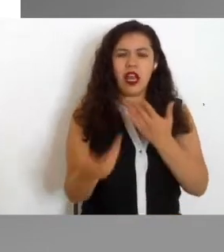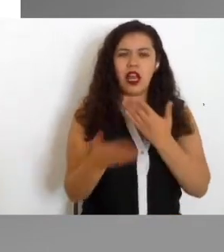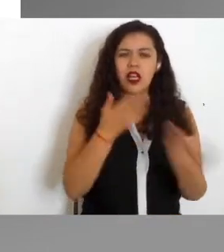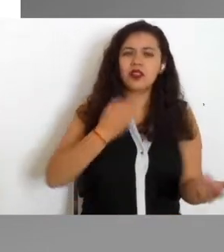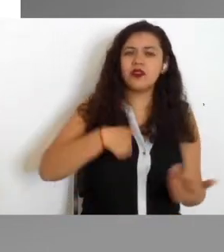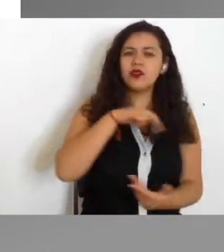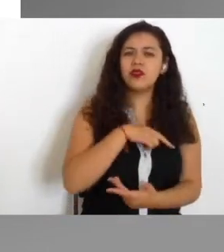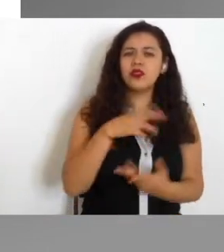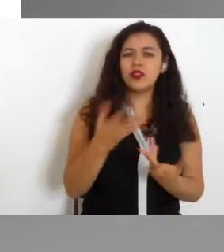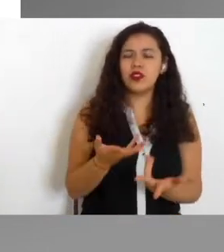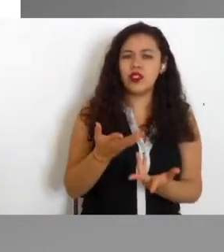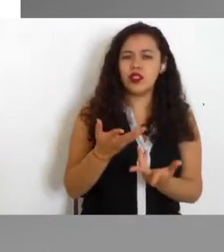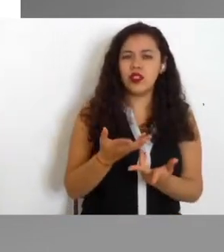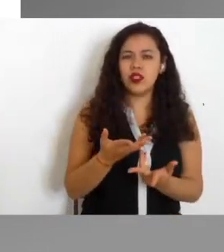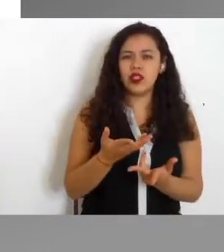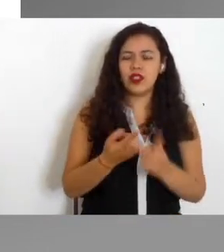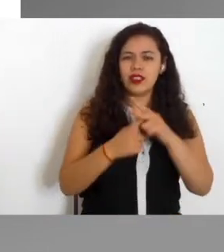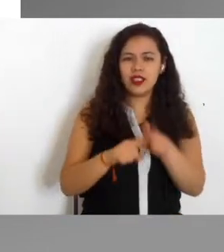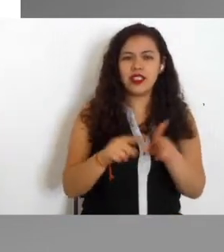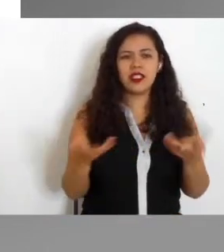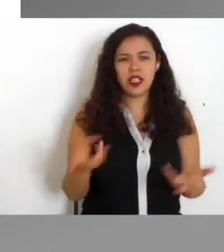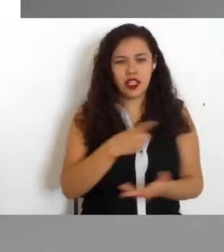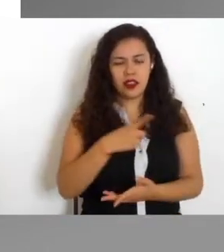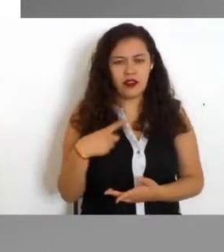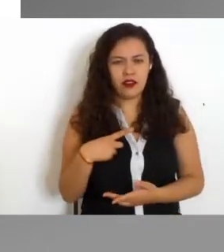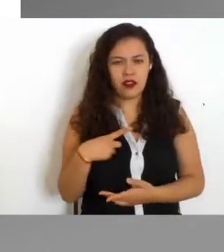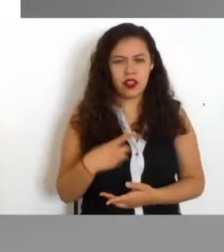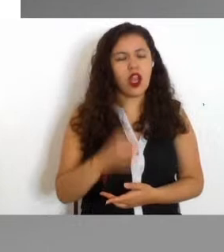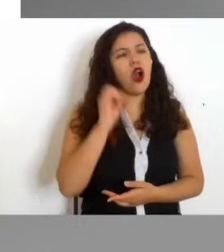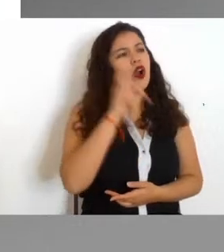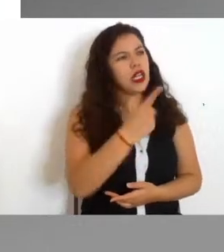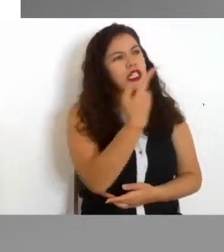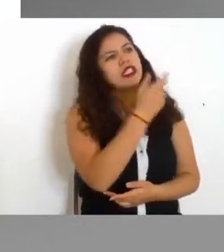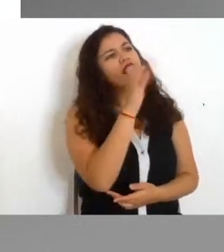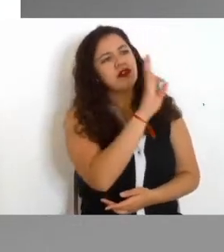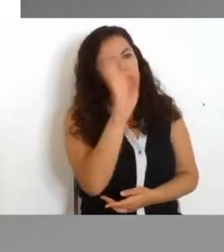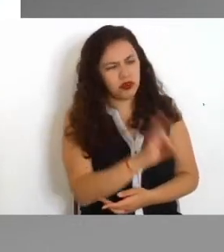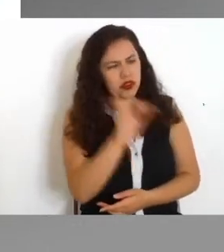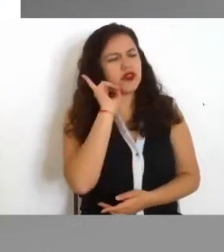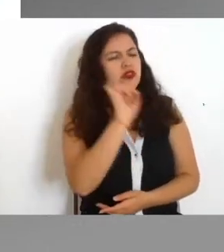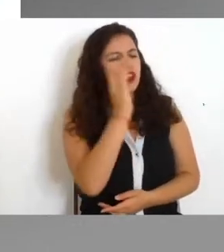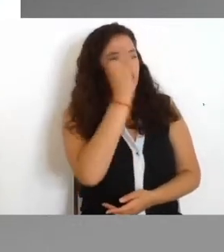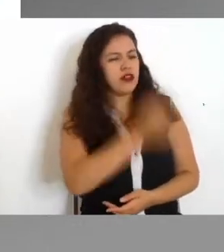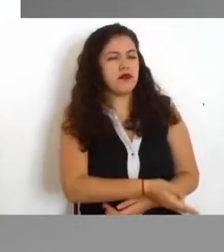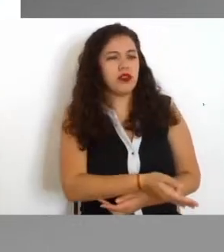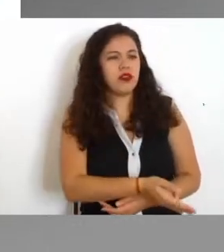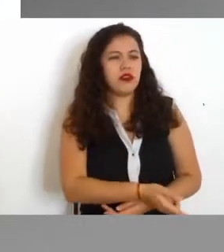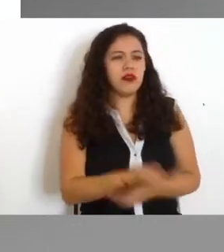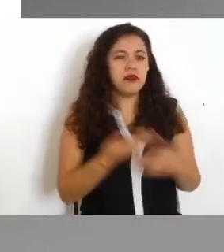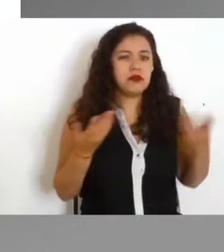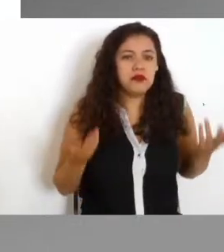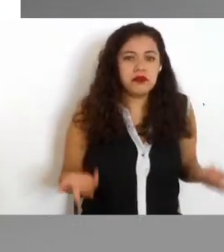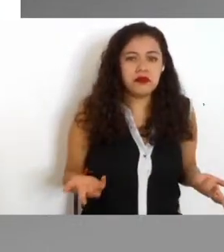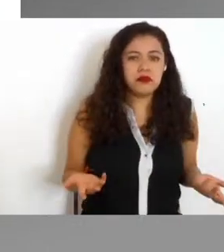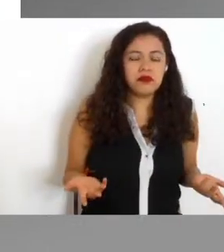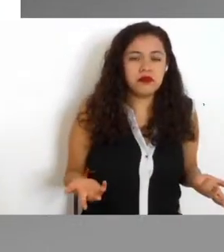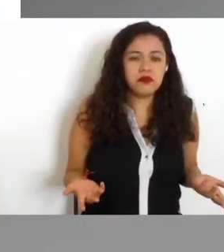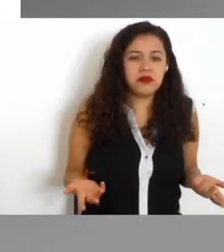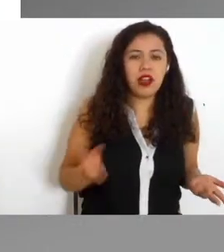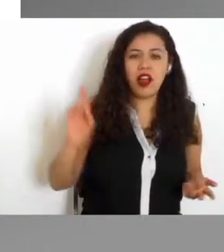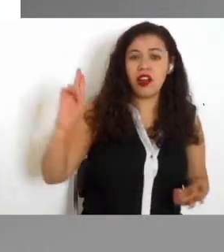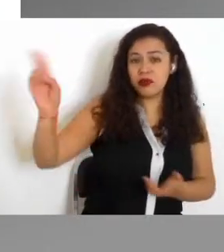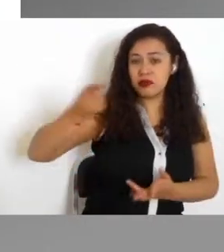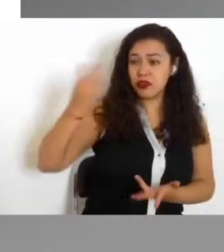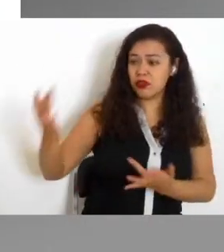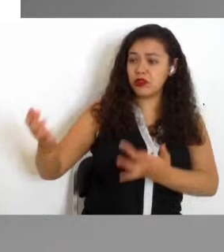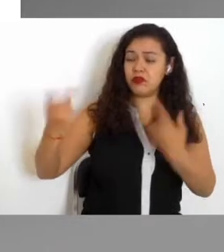que emprender, porque aun cuando dijeron, ok, el 100%, aún así no acudieron a las universidades.